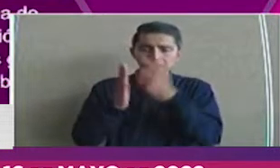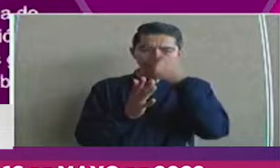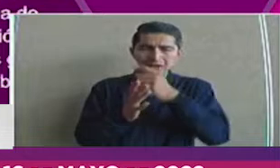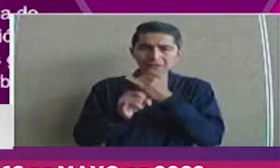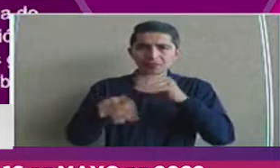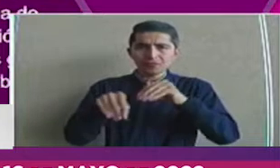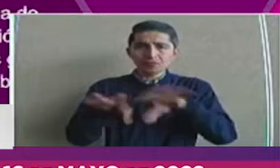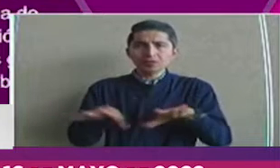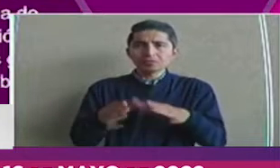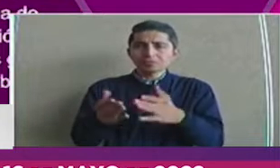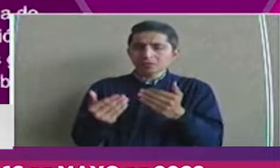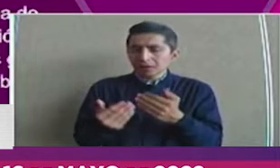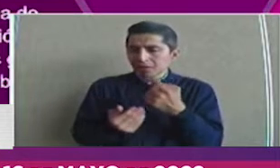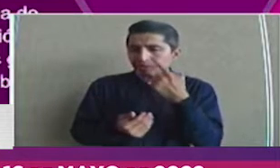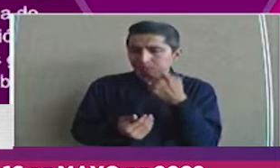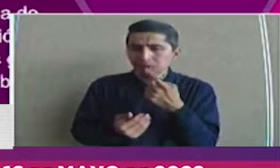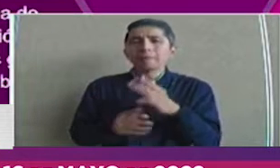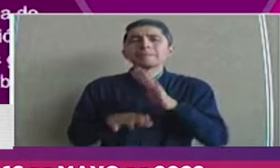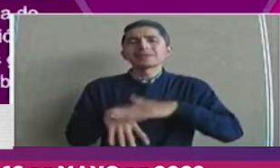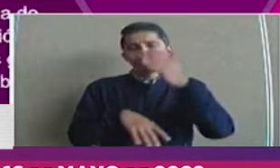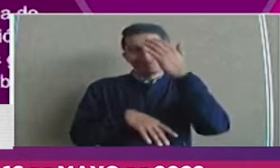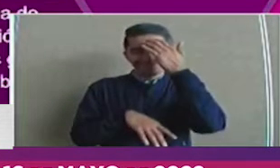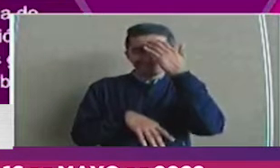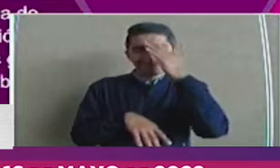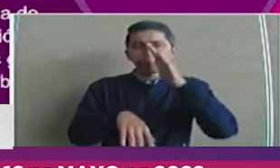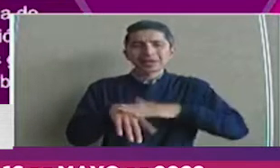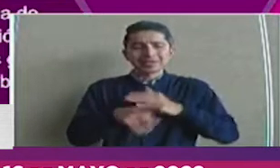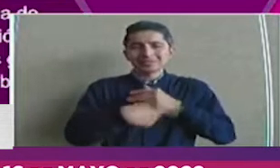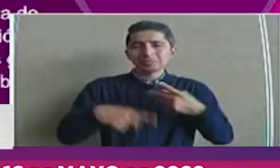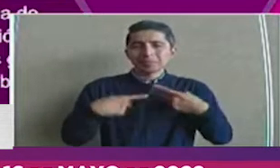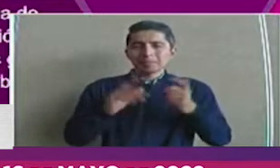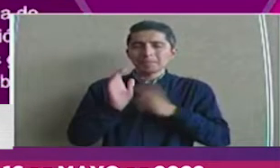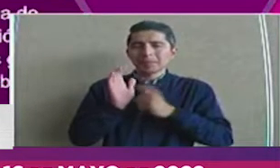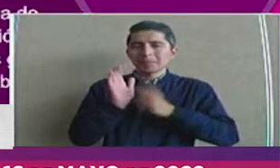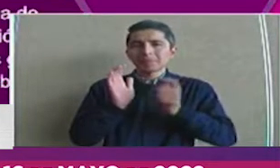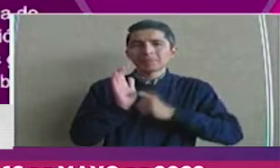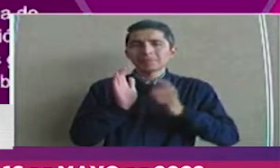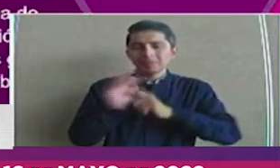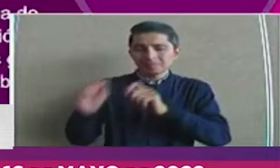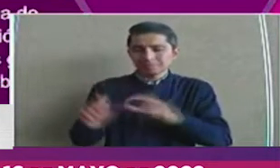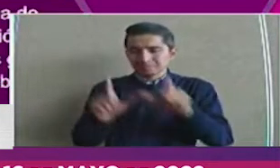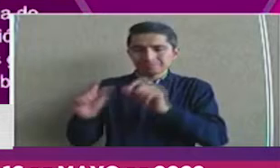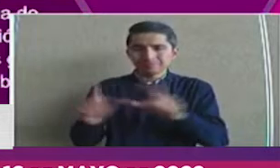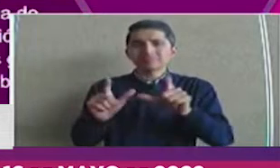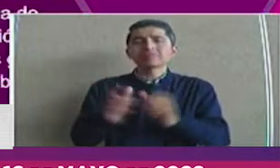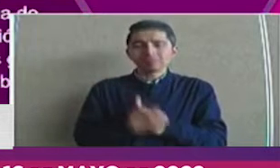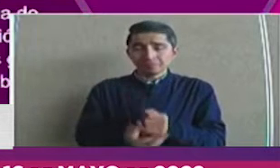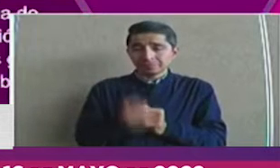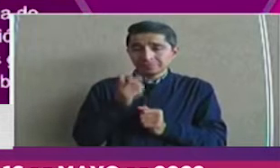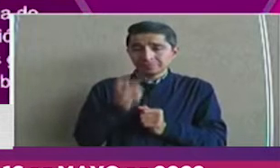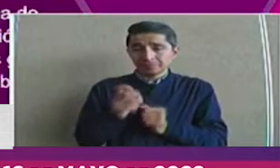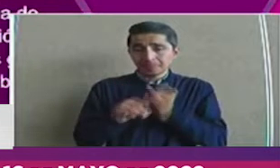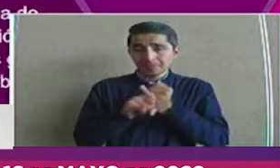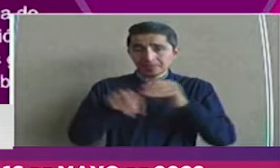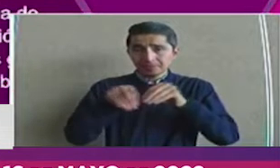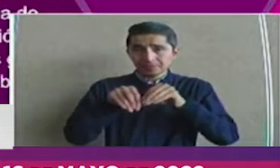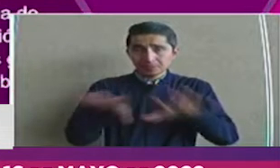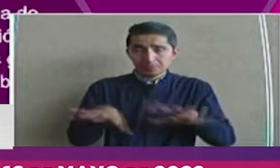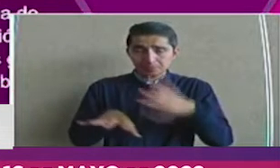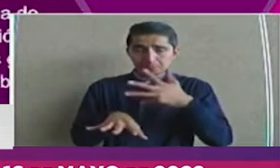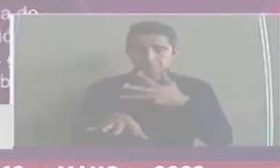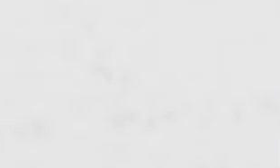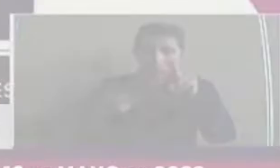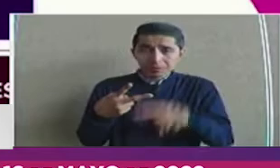son los más conocidos, los más recurridos y de los que vamos a hablar porque de ahí deriva la información que viene